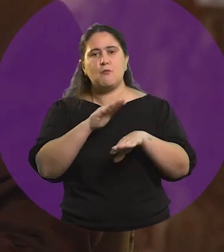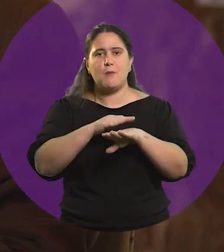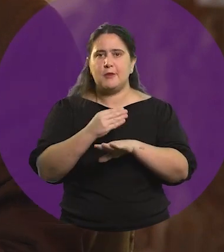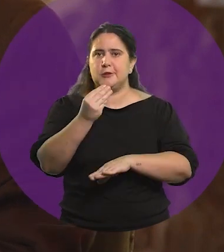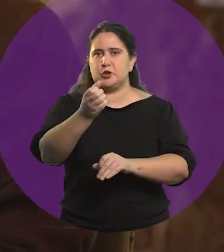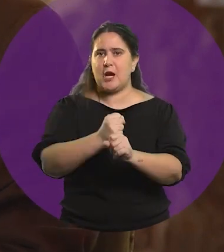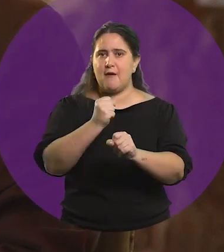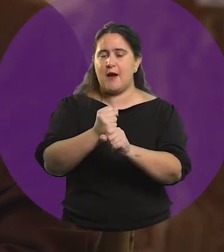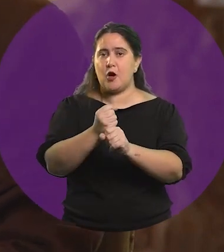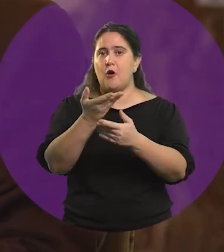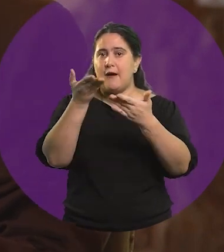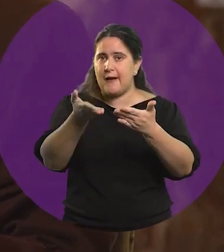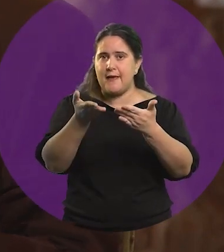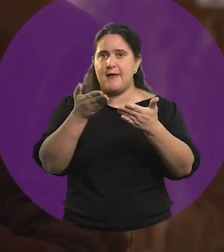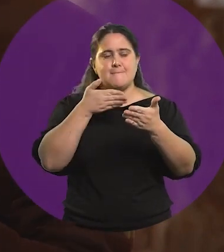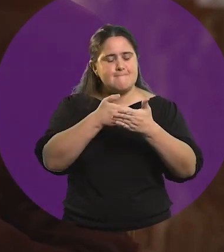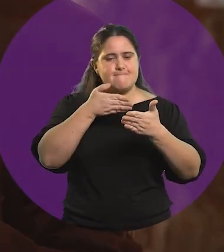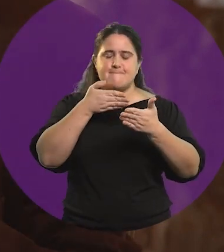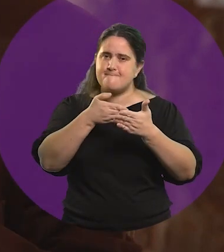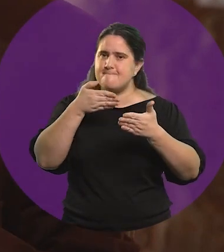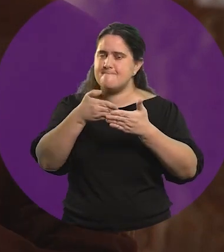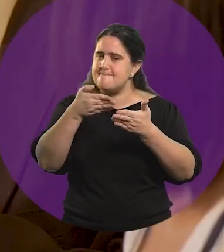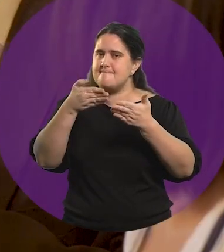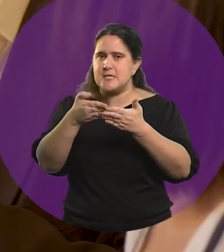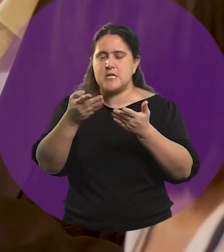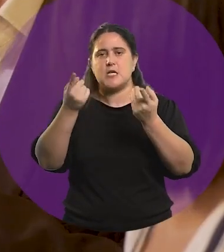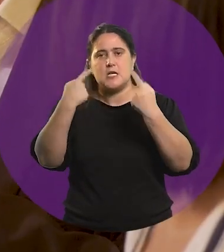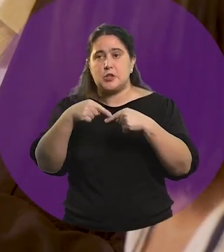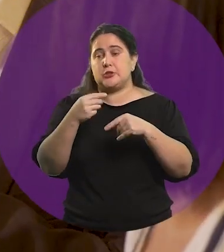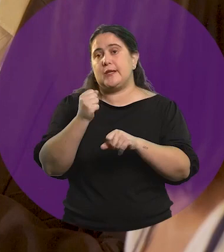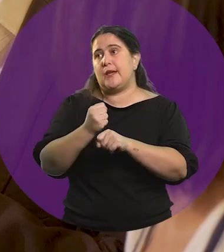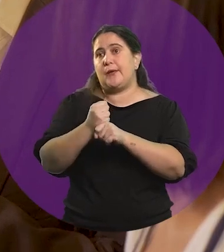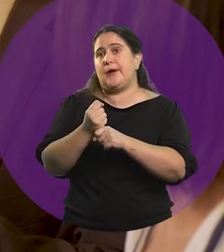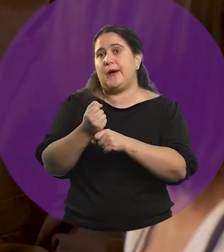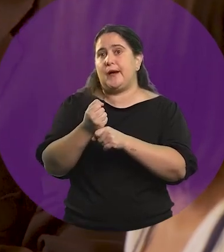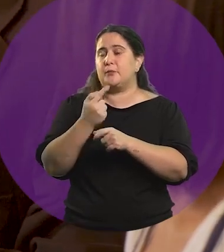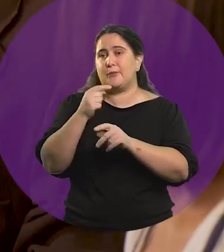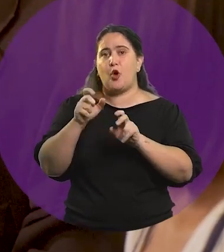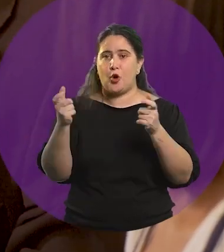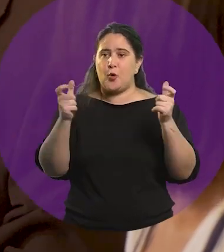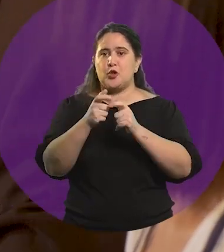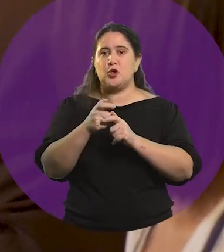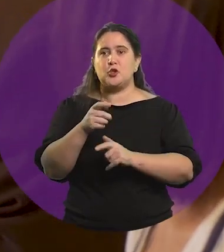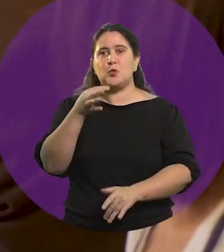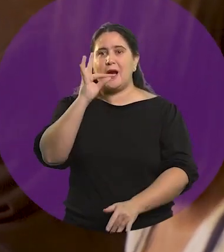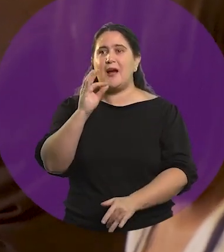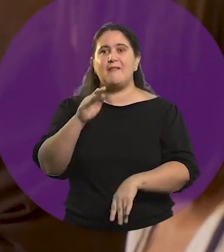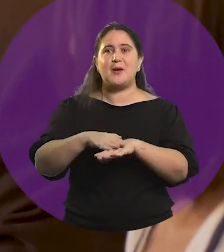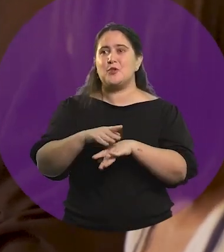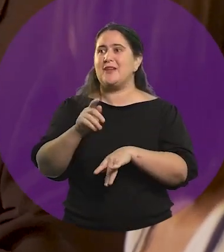van a trabajar se encuentran con que hay un montón de obstáculos y barreras y por lo tanto terminan trabajando, entramos en la reunión, ¿quién sirve el